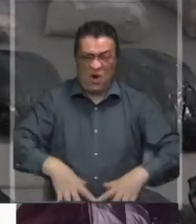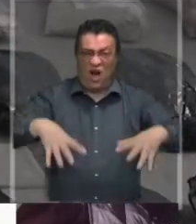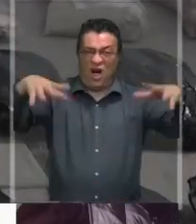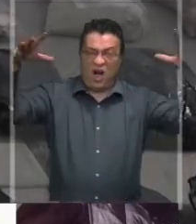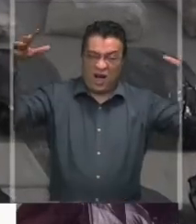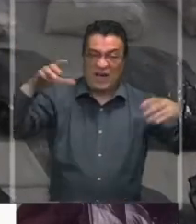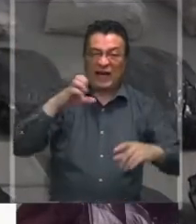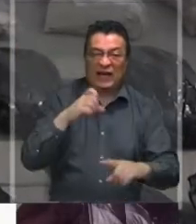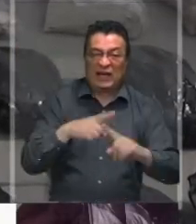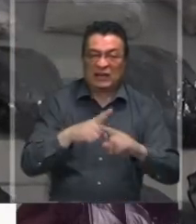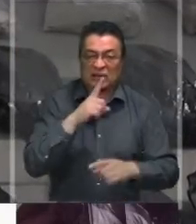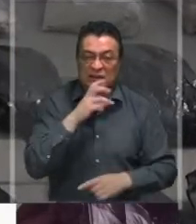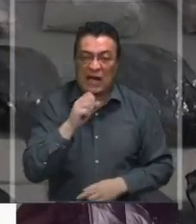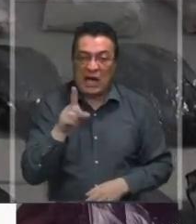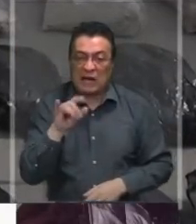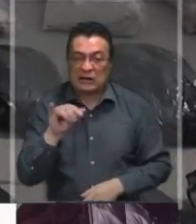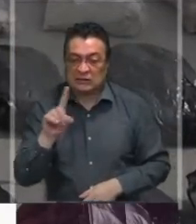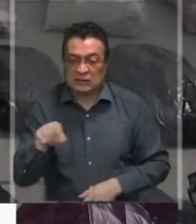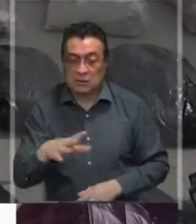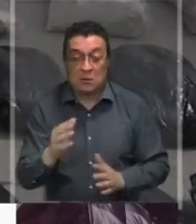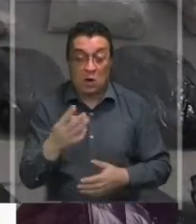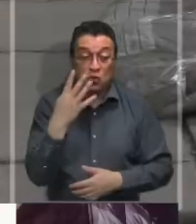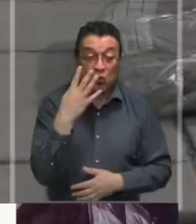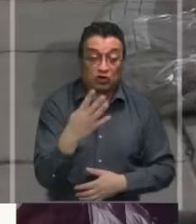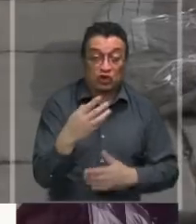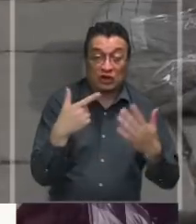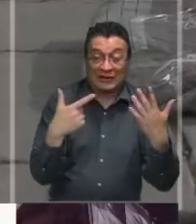MDMA. Esa vez fueron